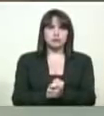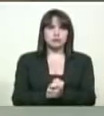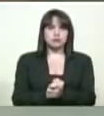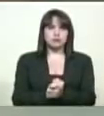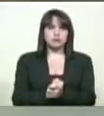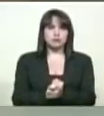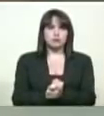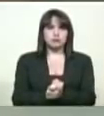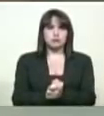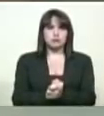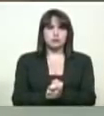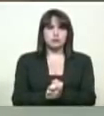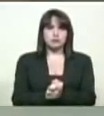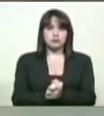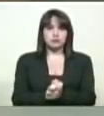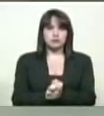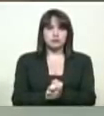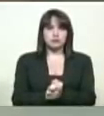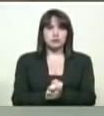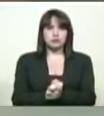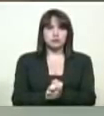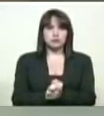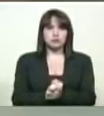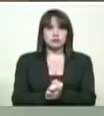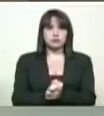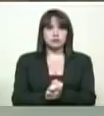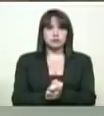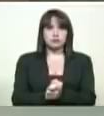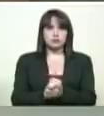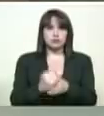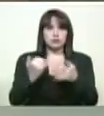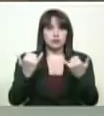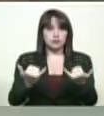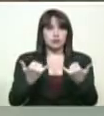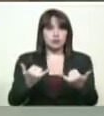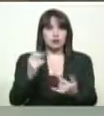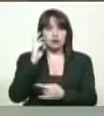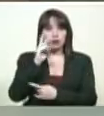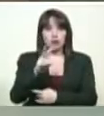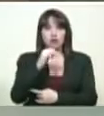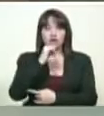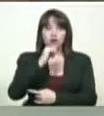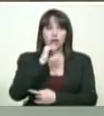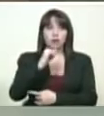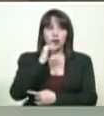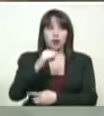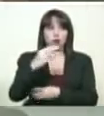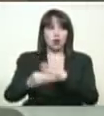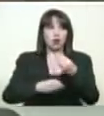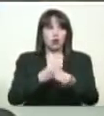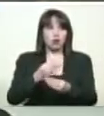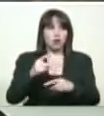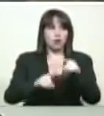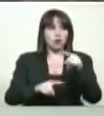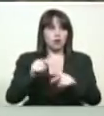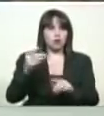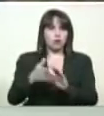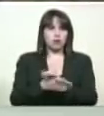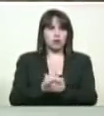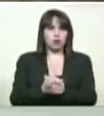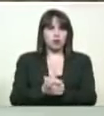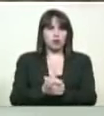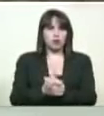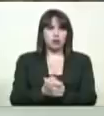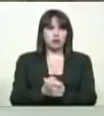no exentos de problemas por eso tienen ustedes que estar muy bien informados y nosotros tenemos que estar con las riendas en la